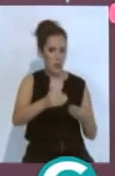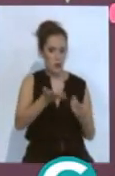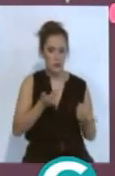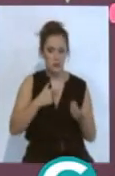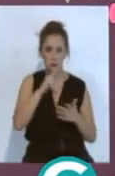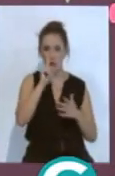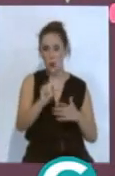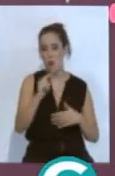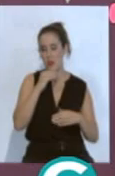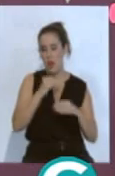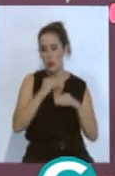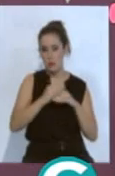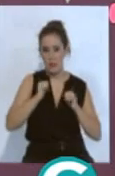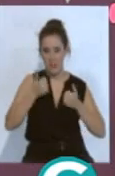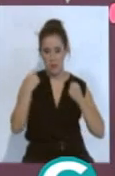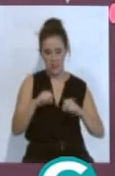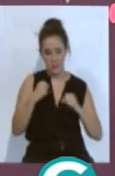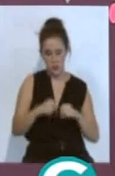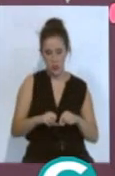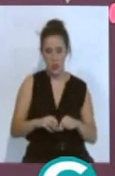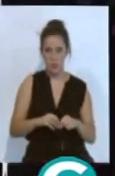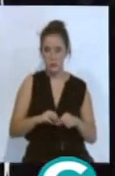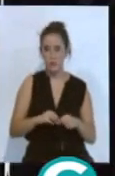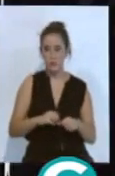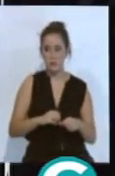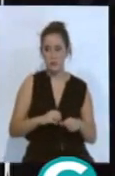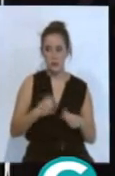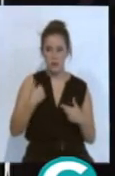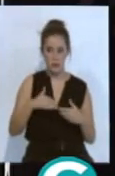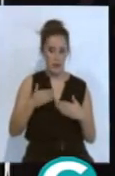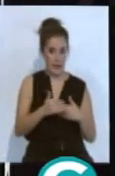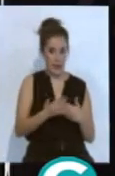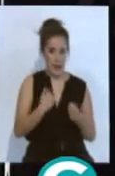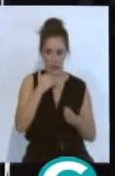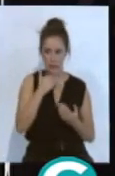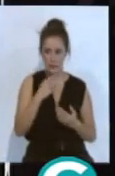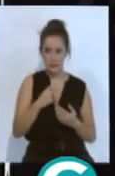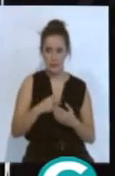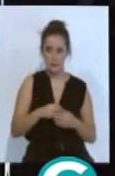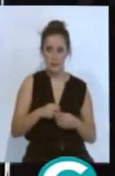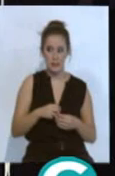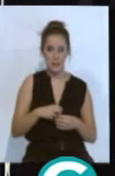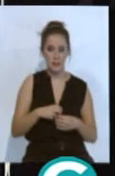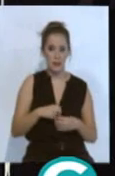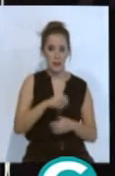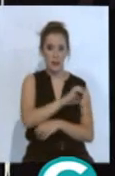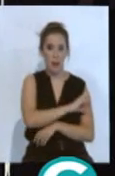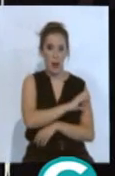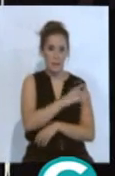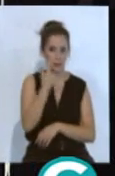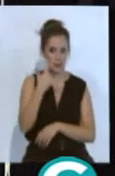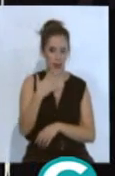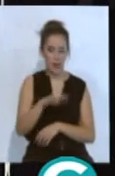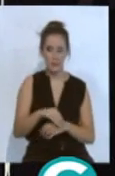ya? El 1 de octubre empezaremos los ensayos. Eso está ya ahí a la huerta de Gina. Capitán, ¿cómo va a ser